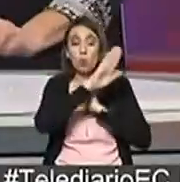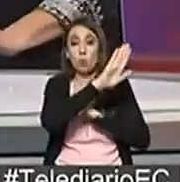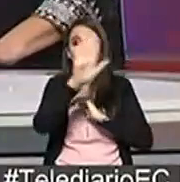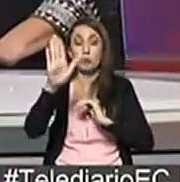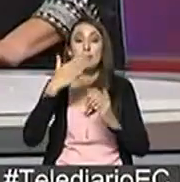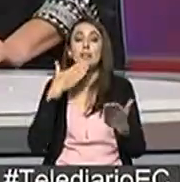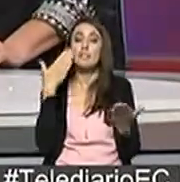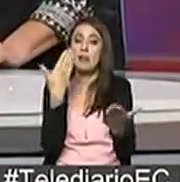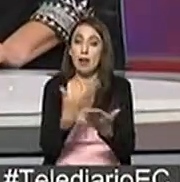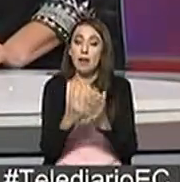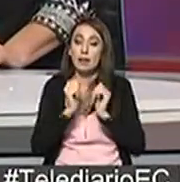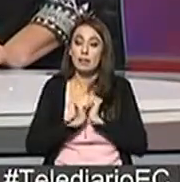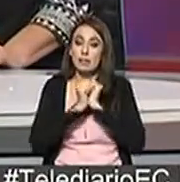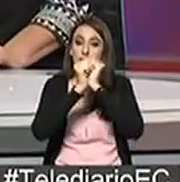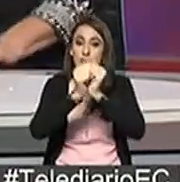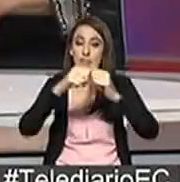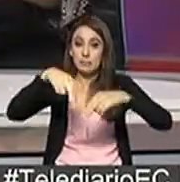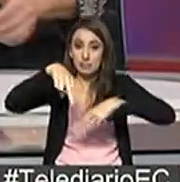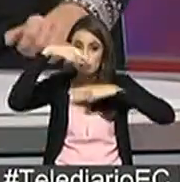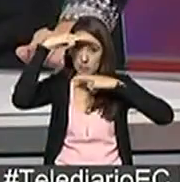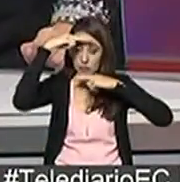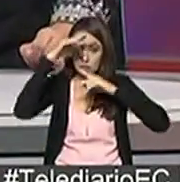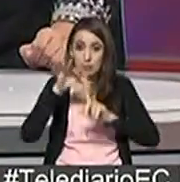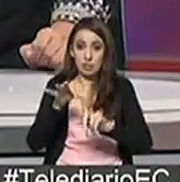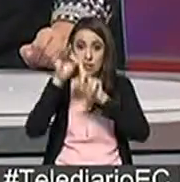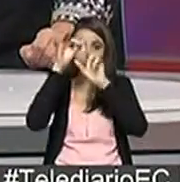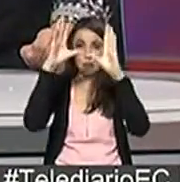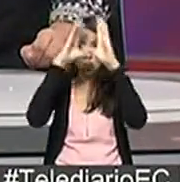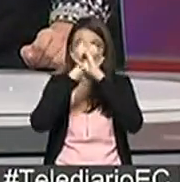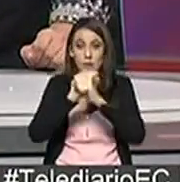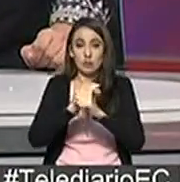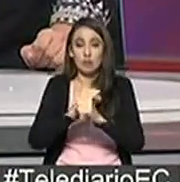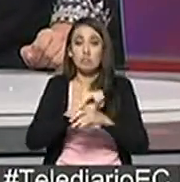Amigos, gracias también por acompañarnos en Telediario Estelar.